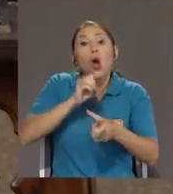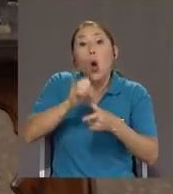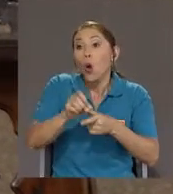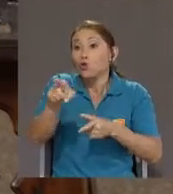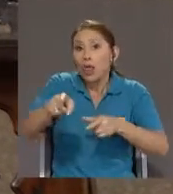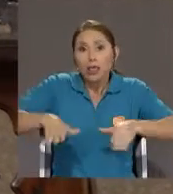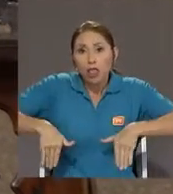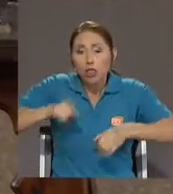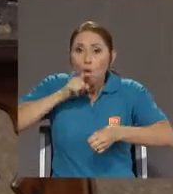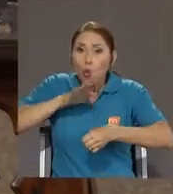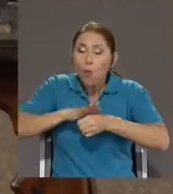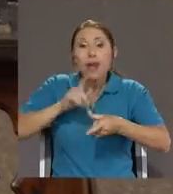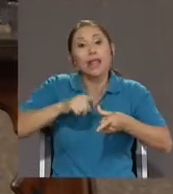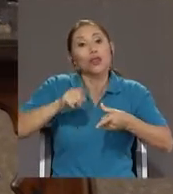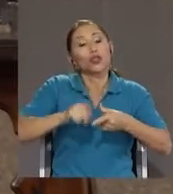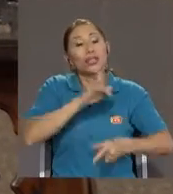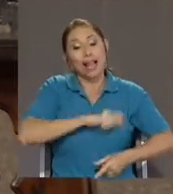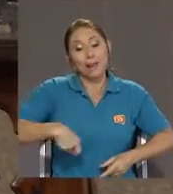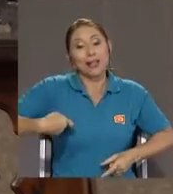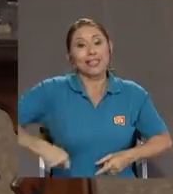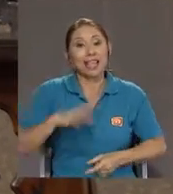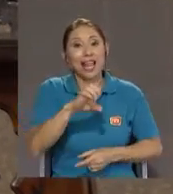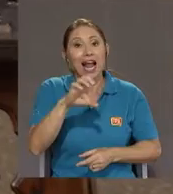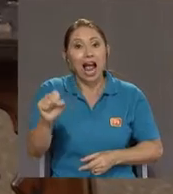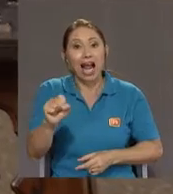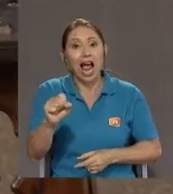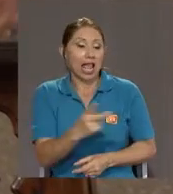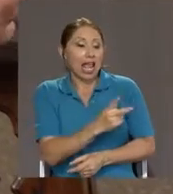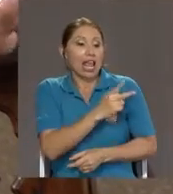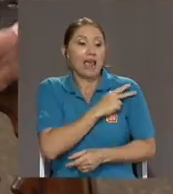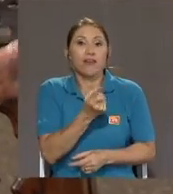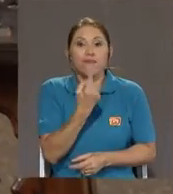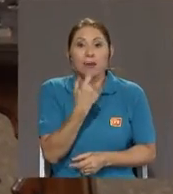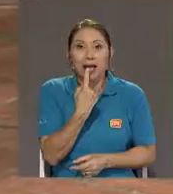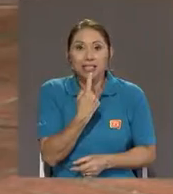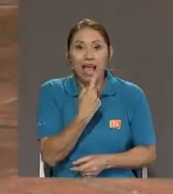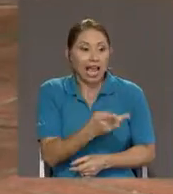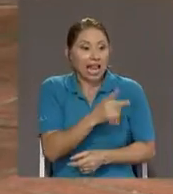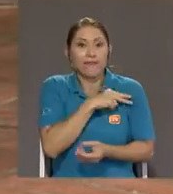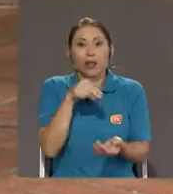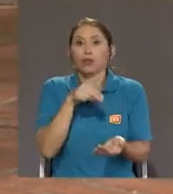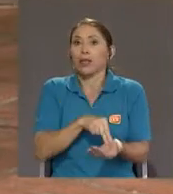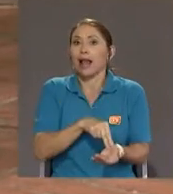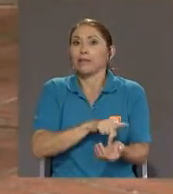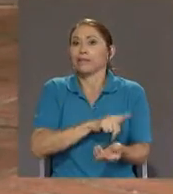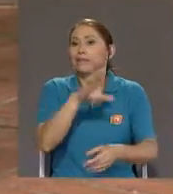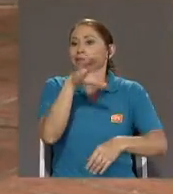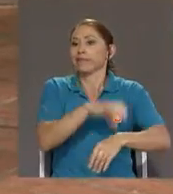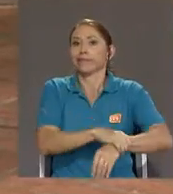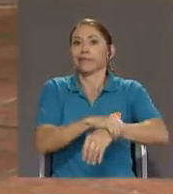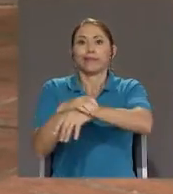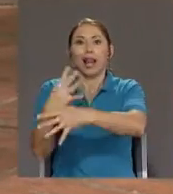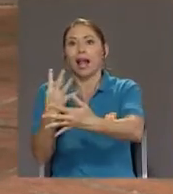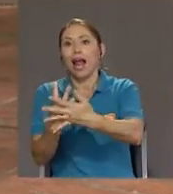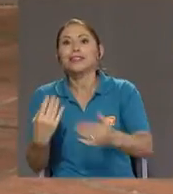y el jefe de la farmacia y el jefe del hospital van para la cárcel. Van para la cárcel. Sí, los acusan de desacato.